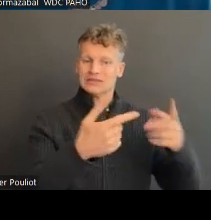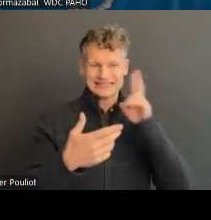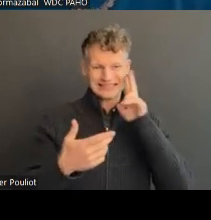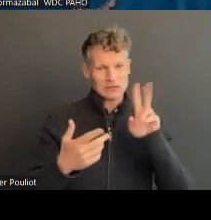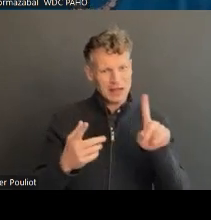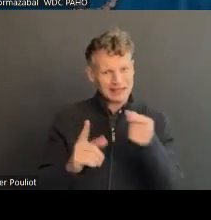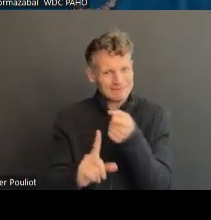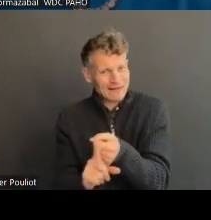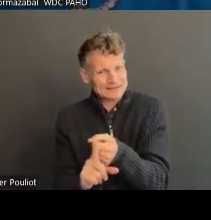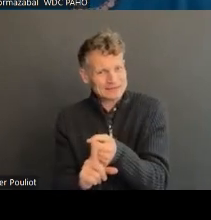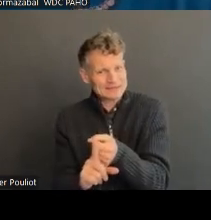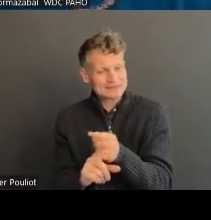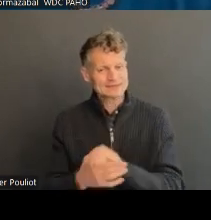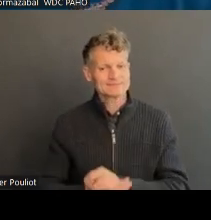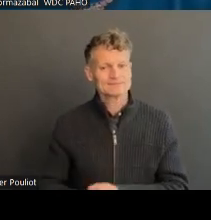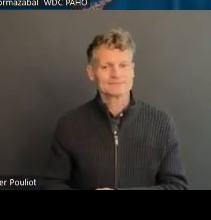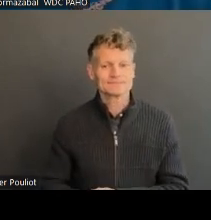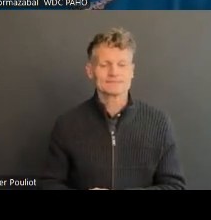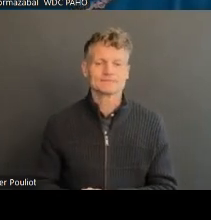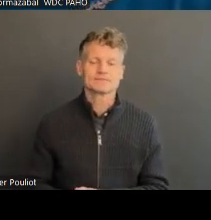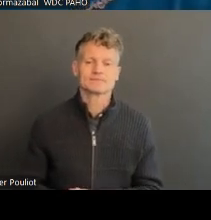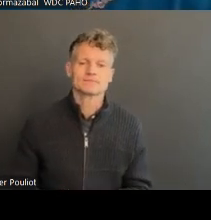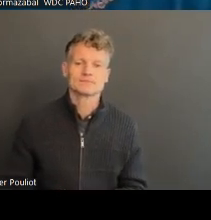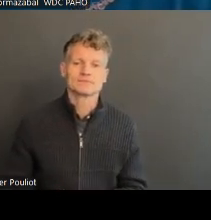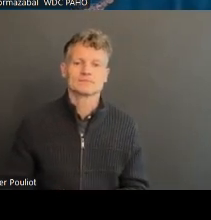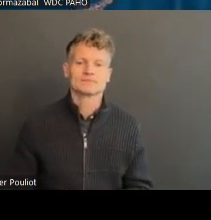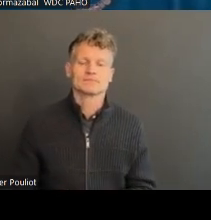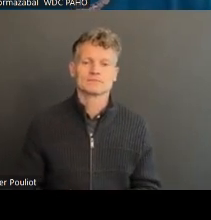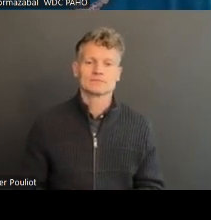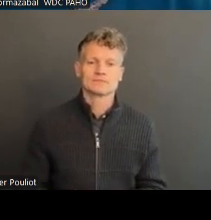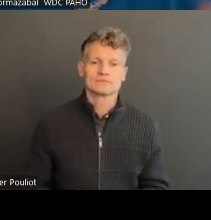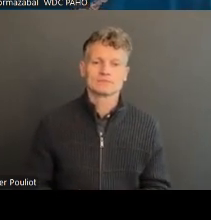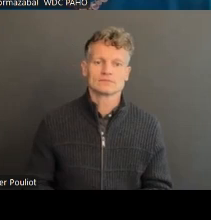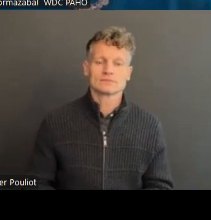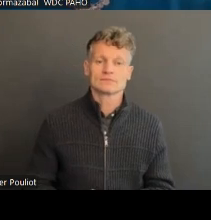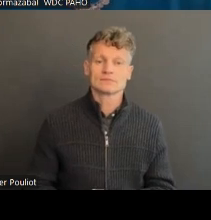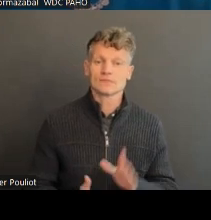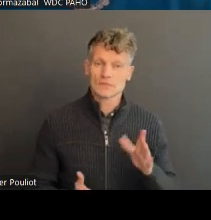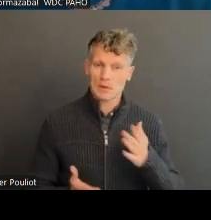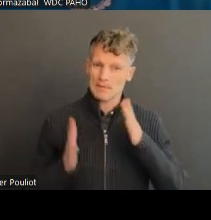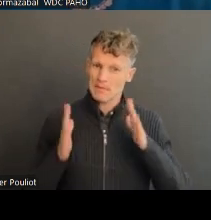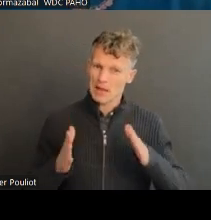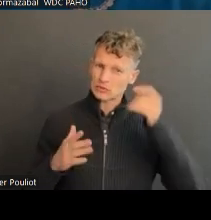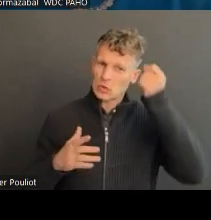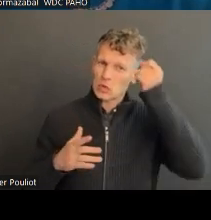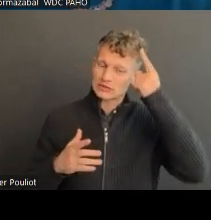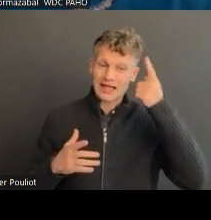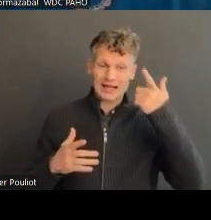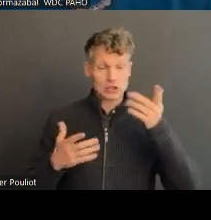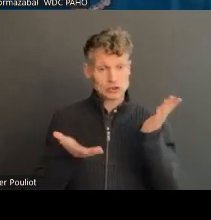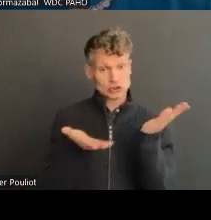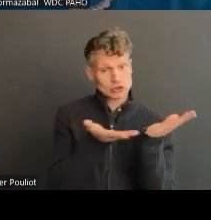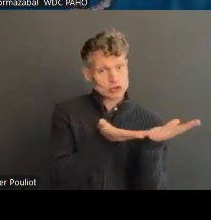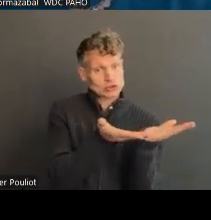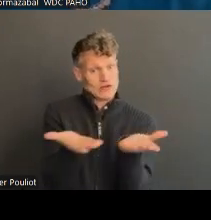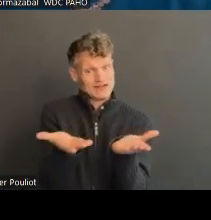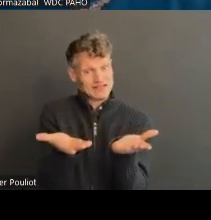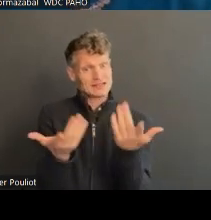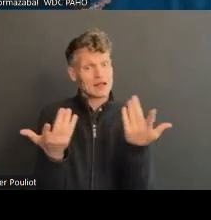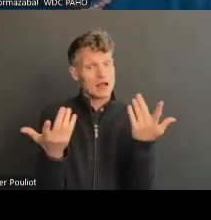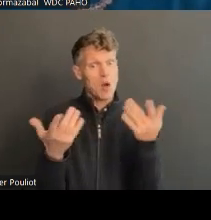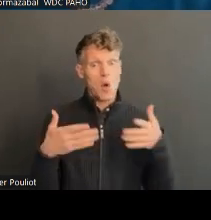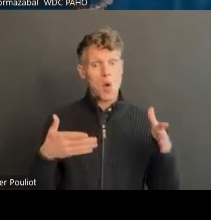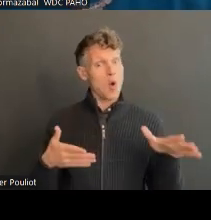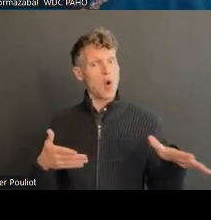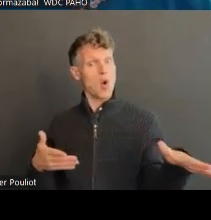habitualmente trabajamos desde la equidad horizontal, en el de entendido que respondemos a un principio que a igualdad de necesidades